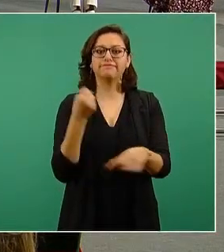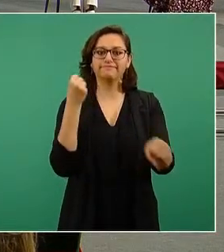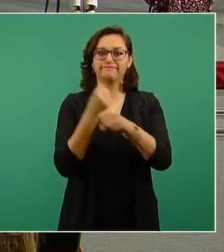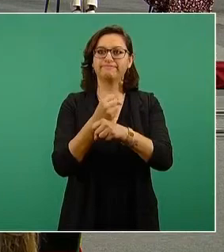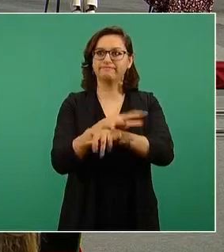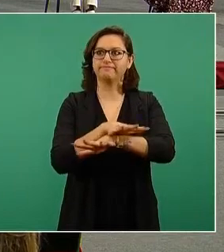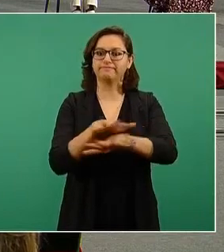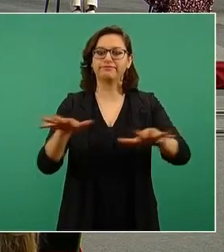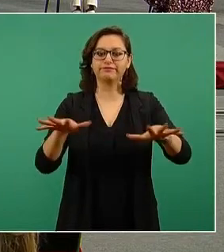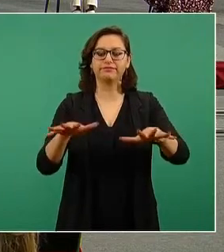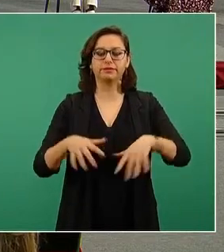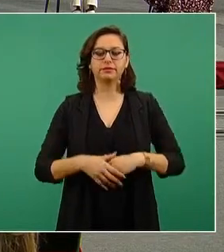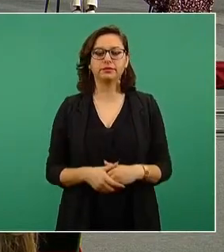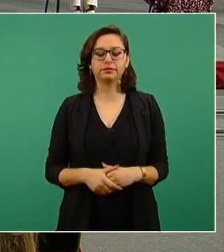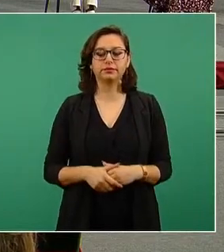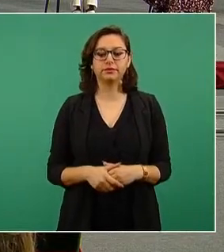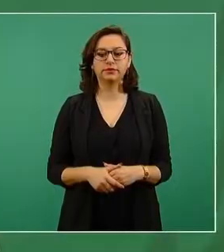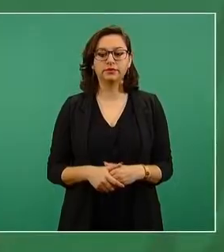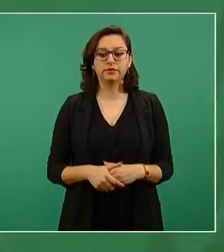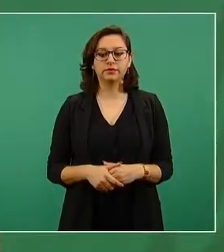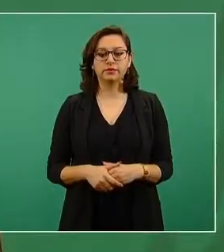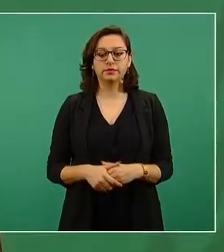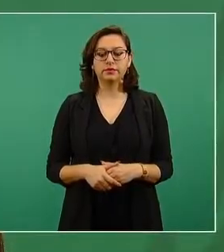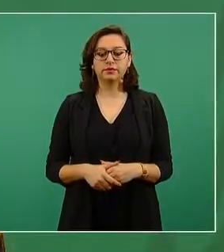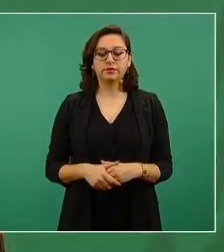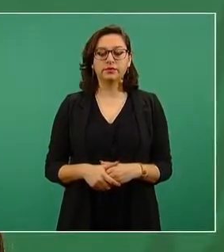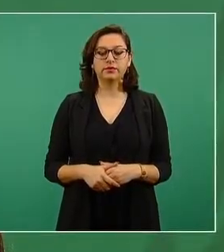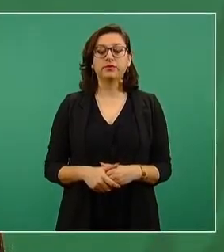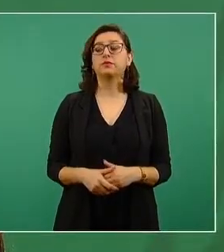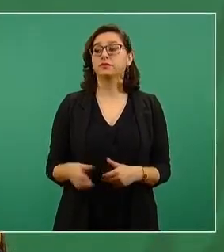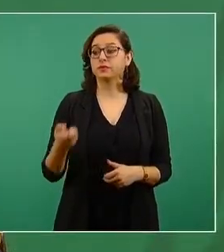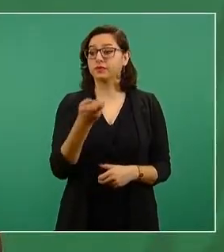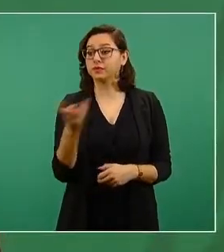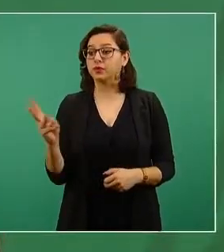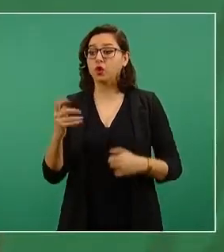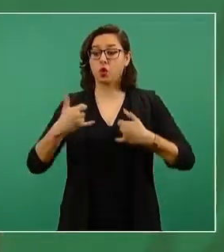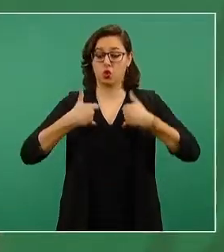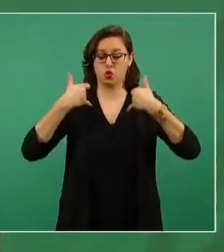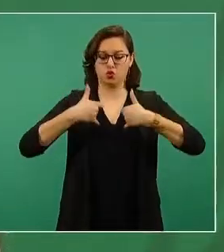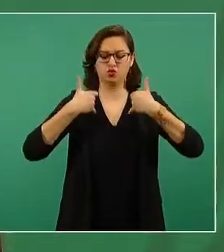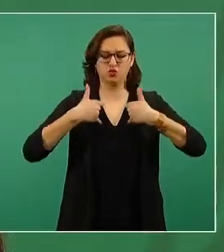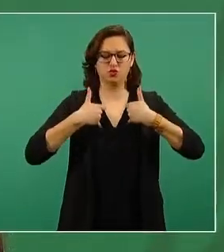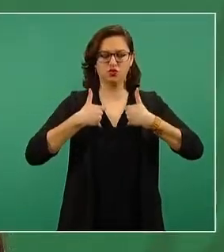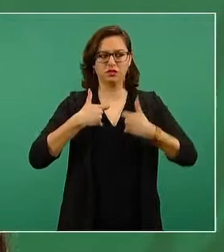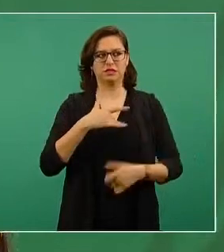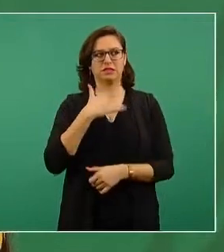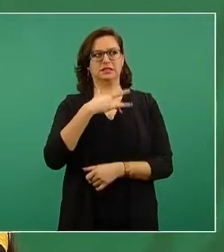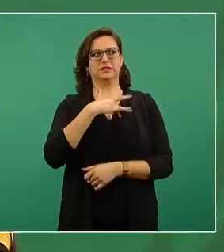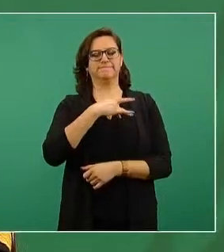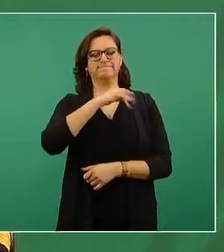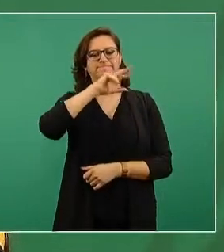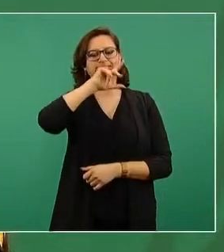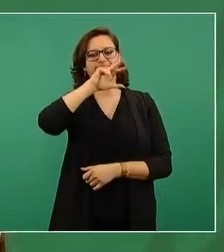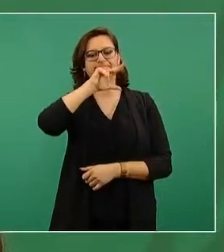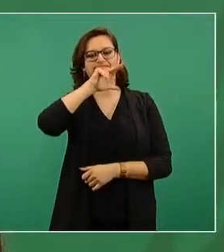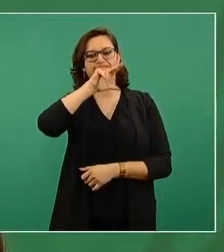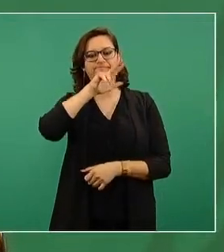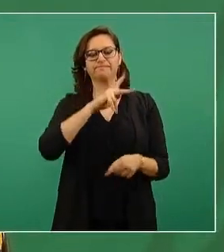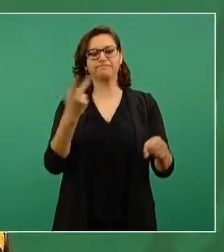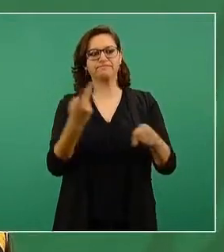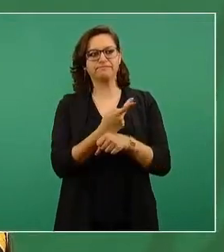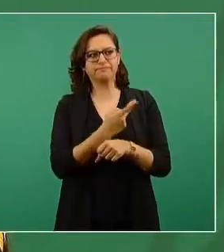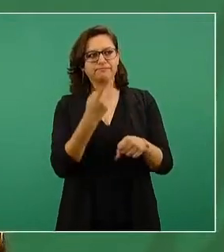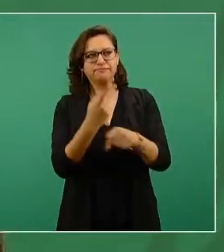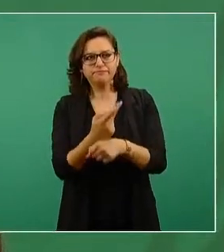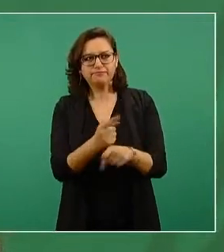vidas. A las juventudes en este proceso nos preocupa muchísimo también los graves retrocesos que